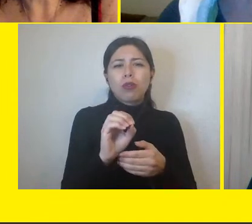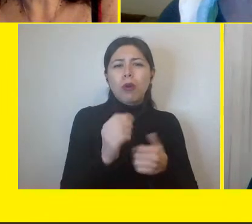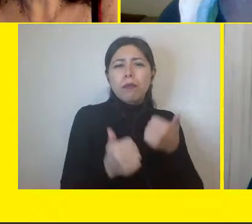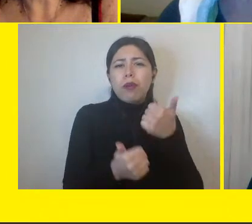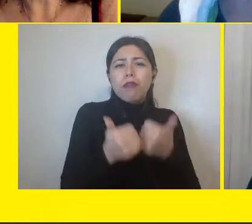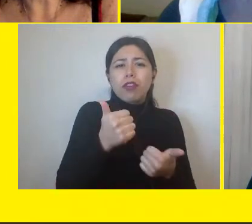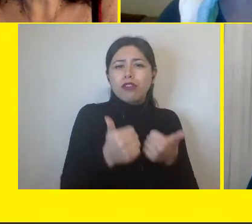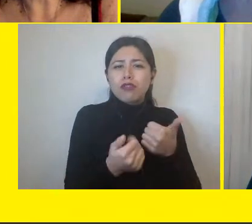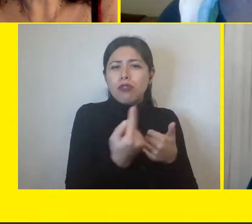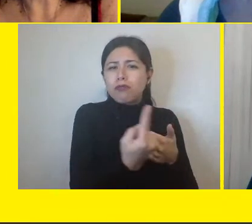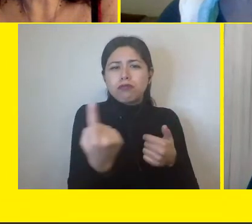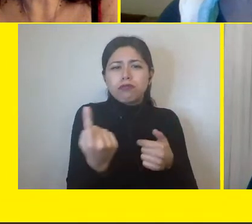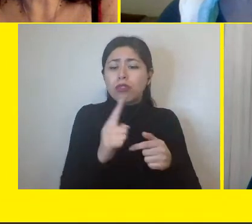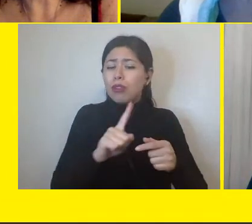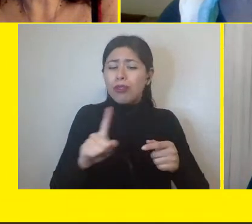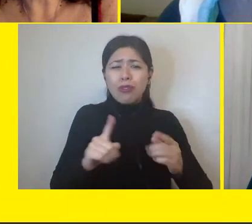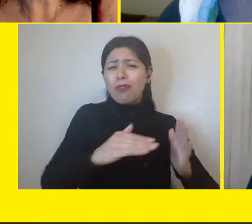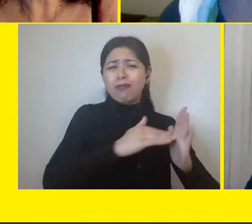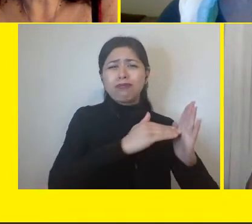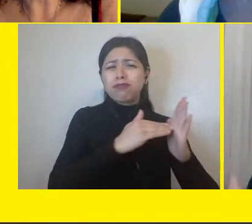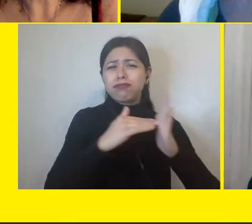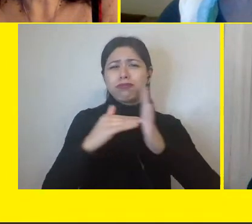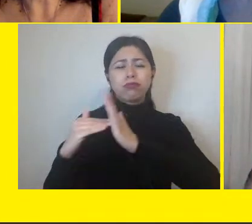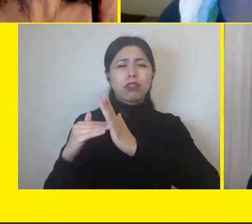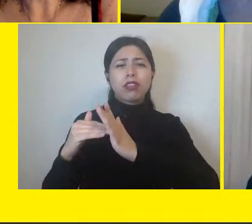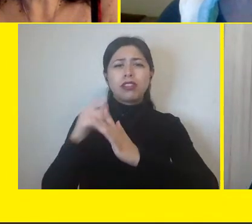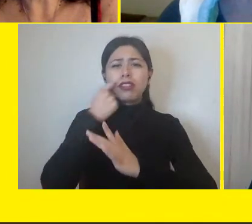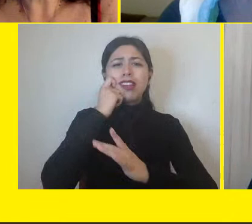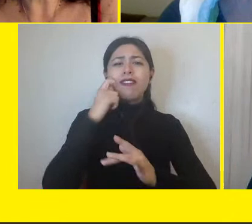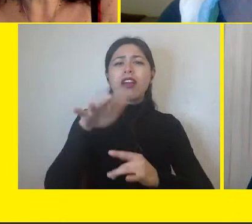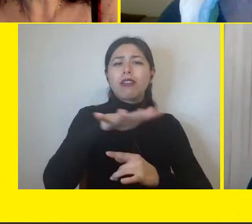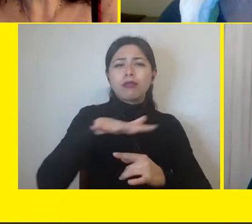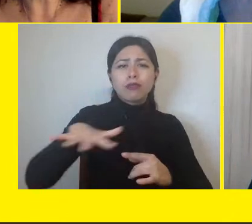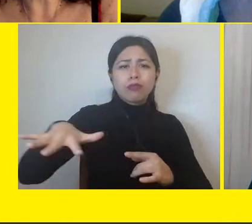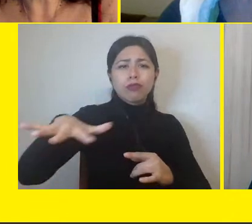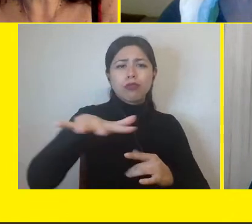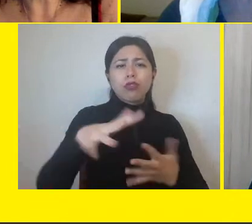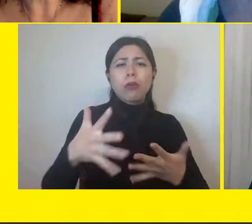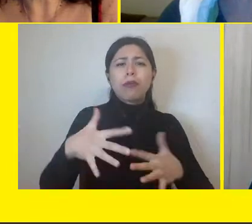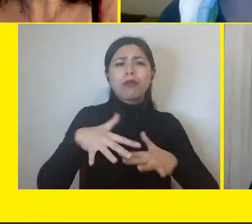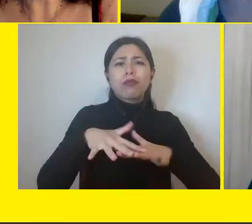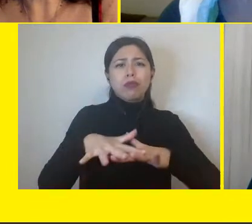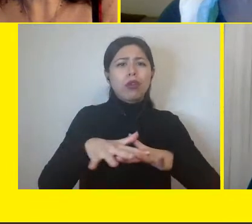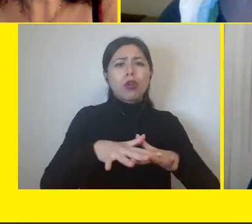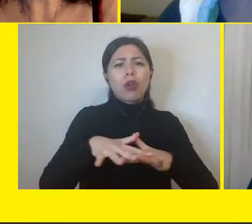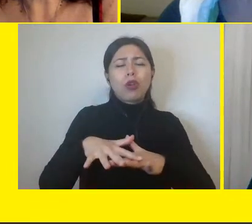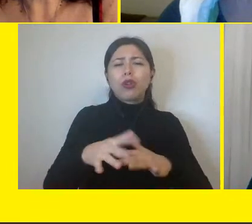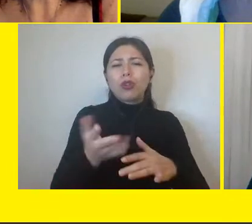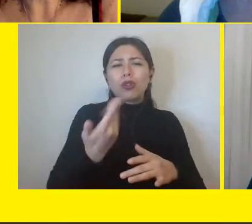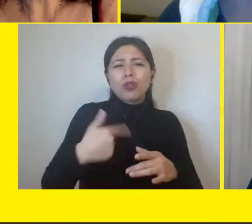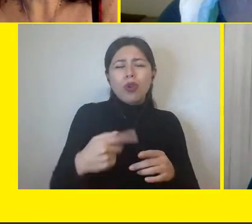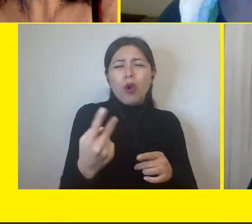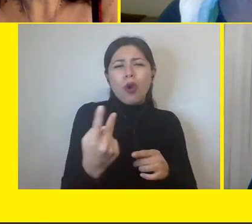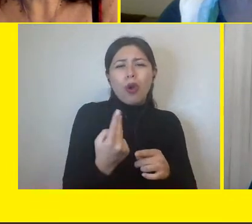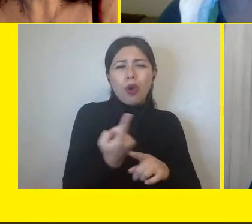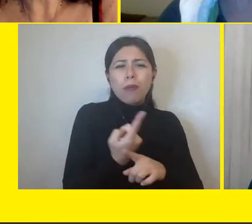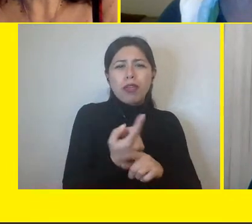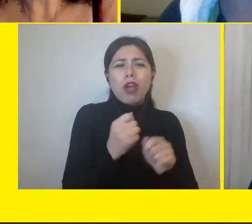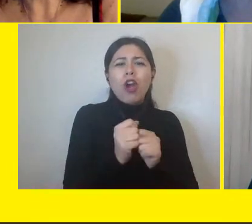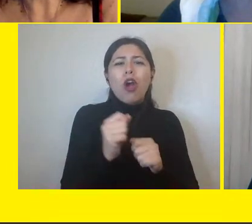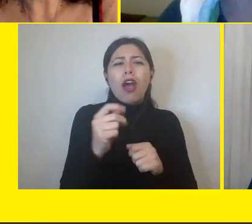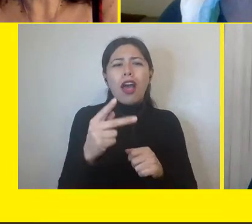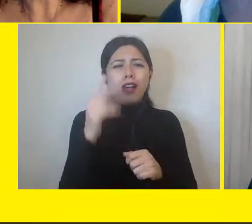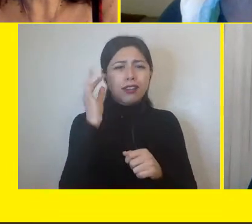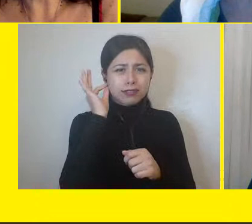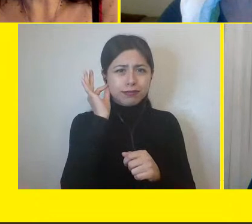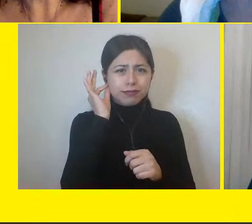profesión, ¿cierto?, sino que se traspasa todo a un nivel social, a un tejido, como muchas veces lo hemos conversado con Aide. Al final, la palabra clave,